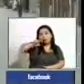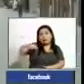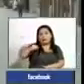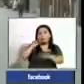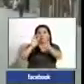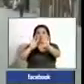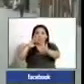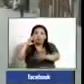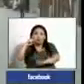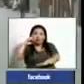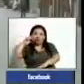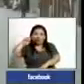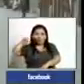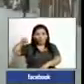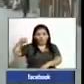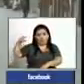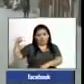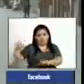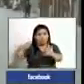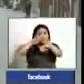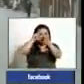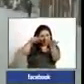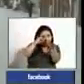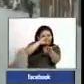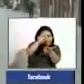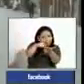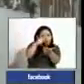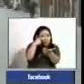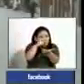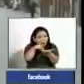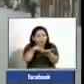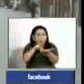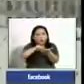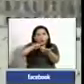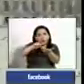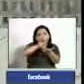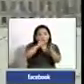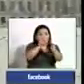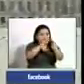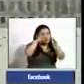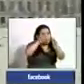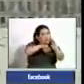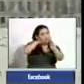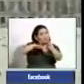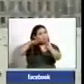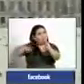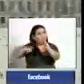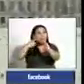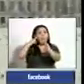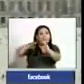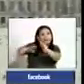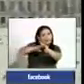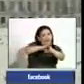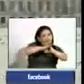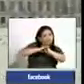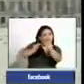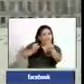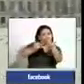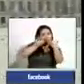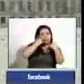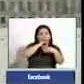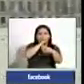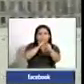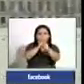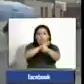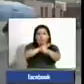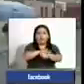de personas, la mitad de la población mundial, ha sido invitada u obligada a quedarse en sus hogares para luchar contra la propagación del